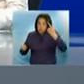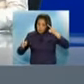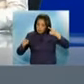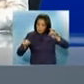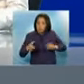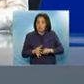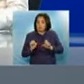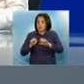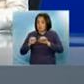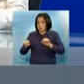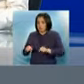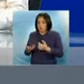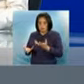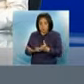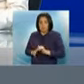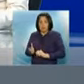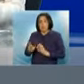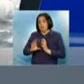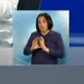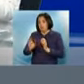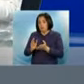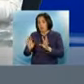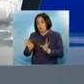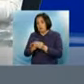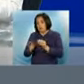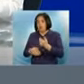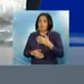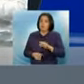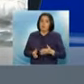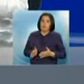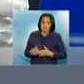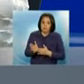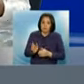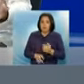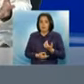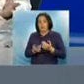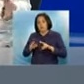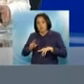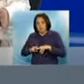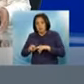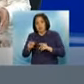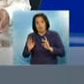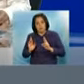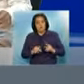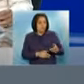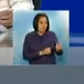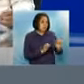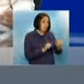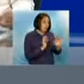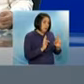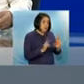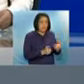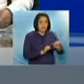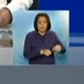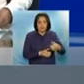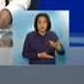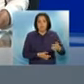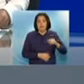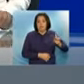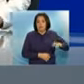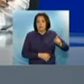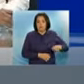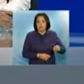sistemas de transporte o adicionar. Ya tenemos el Metropolitano, el tren, esperemos que así otras carreteras quizá. Esperemos que así sea, porque lo que necesitamos